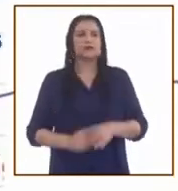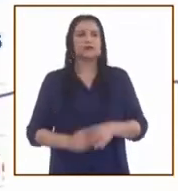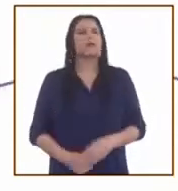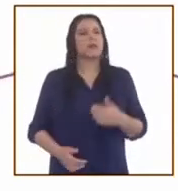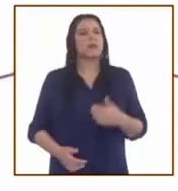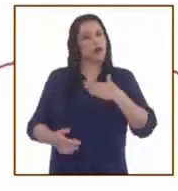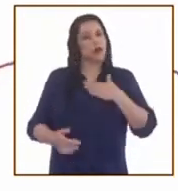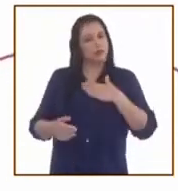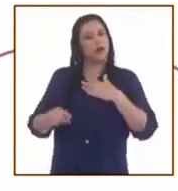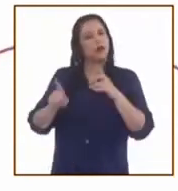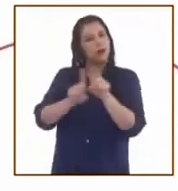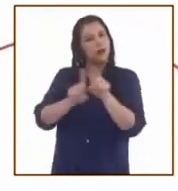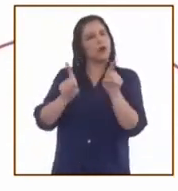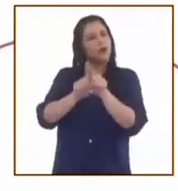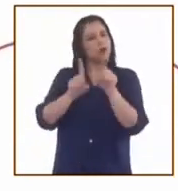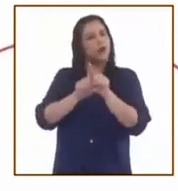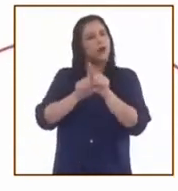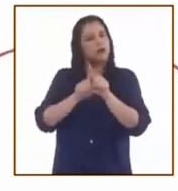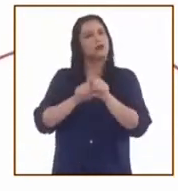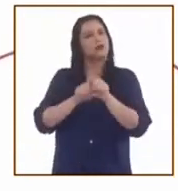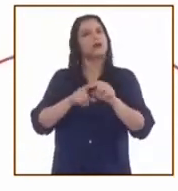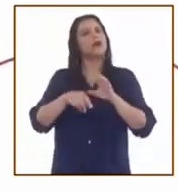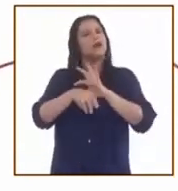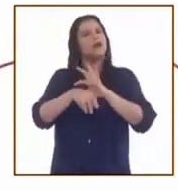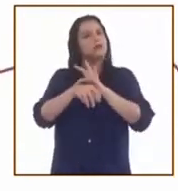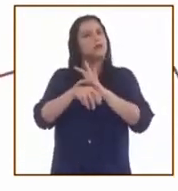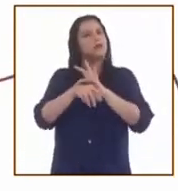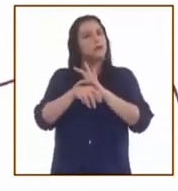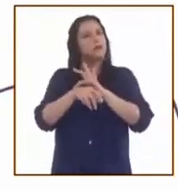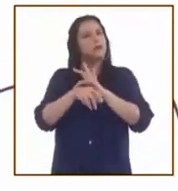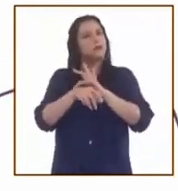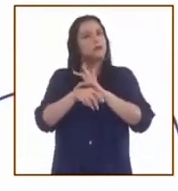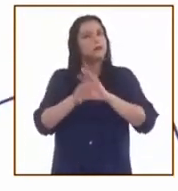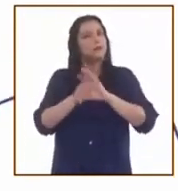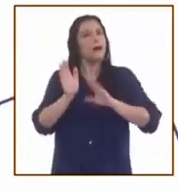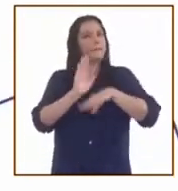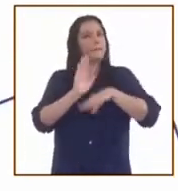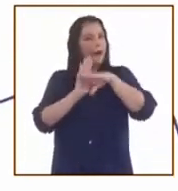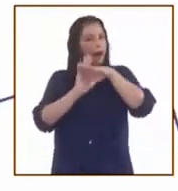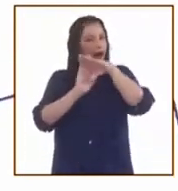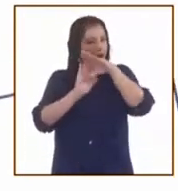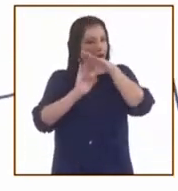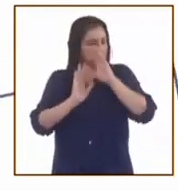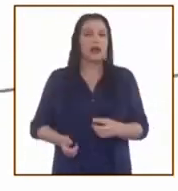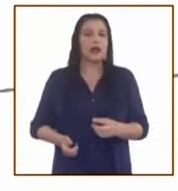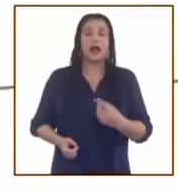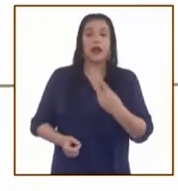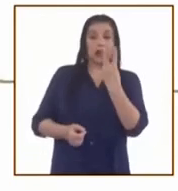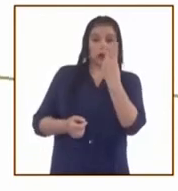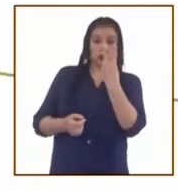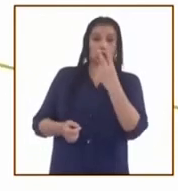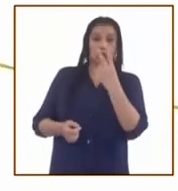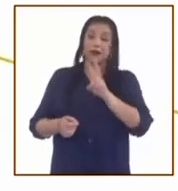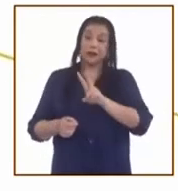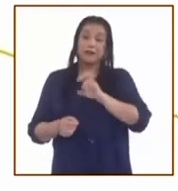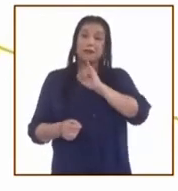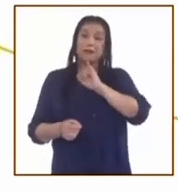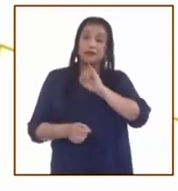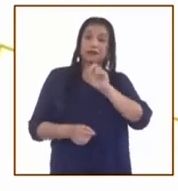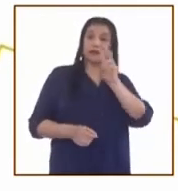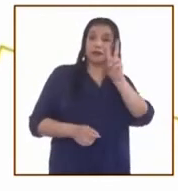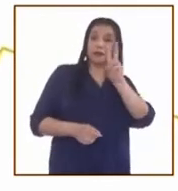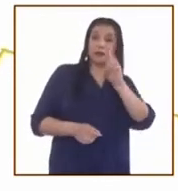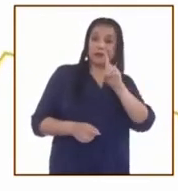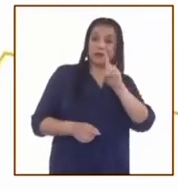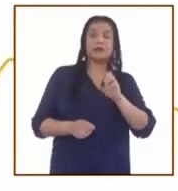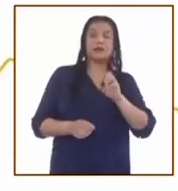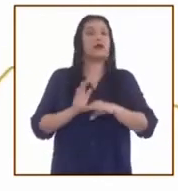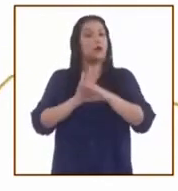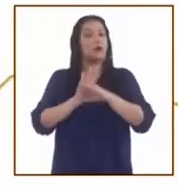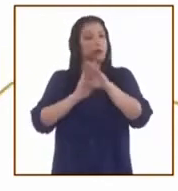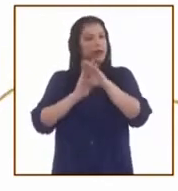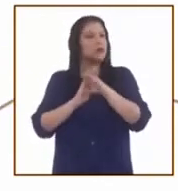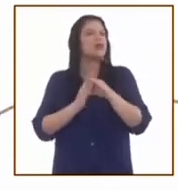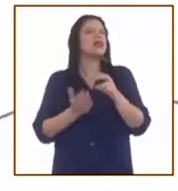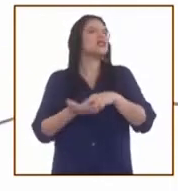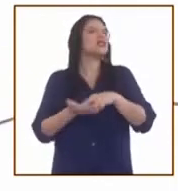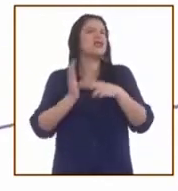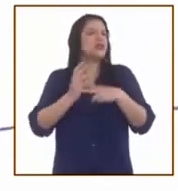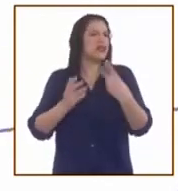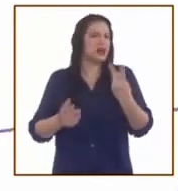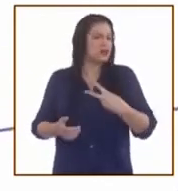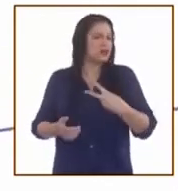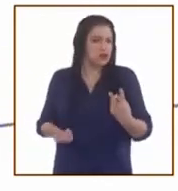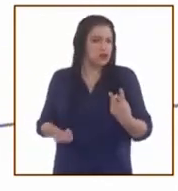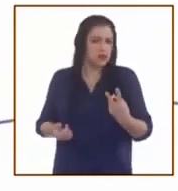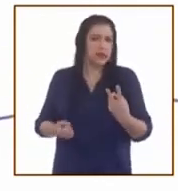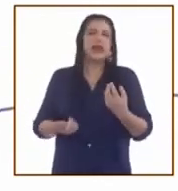En mi caso también se observa que la frecuencia cardíaca aumenta. En ambos casos, las dos variables aumentan. Cuando esto sucede, se dice que